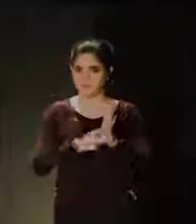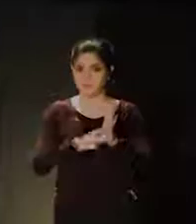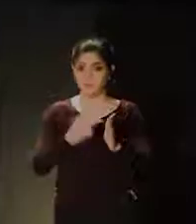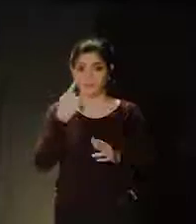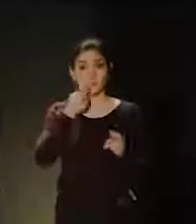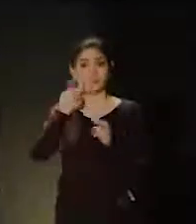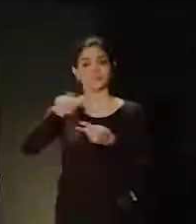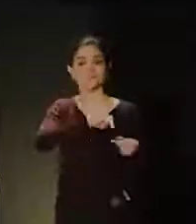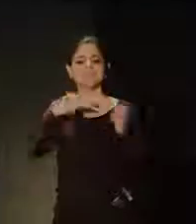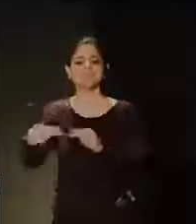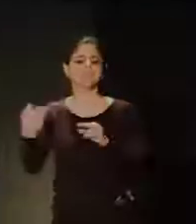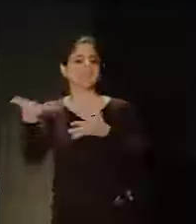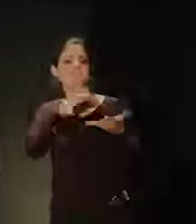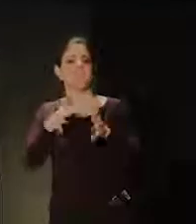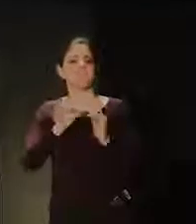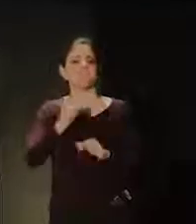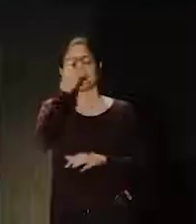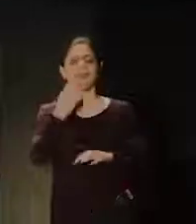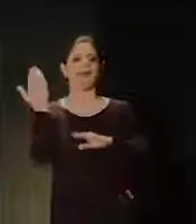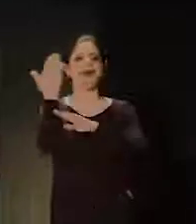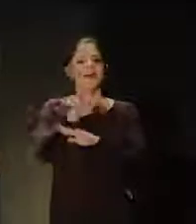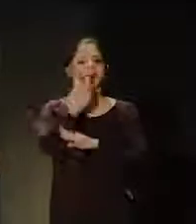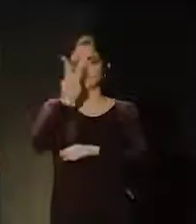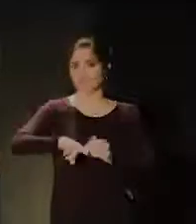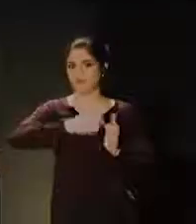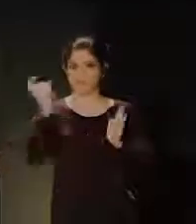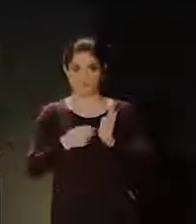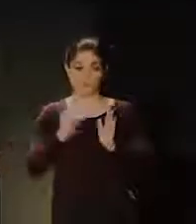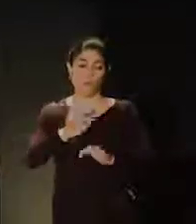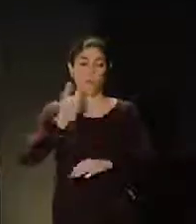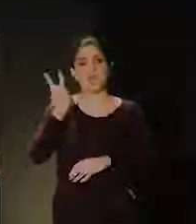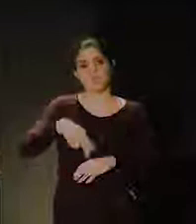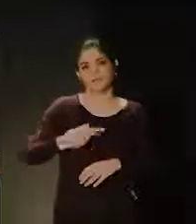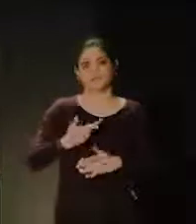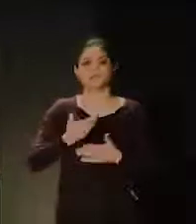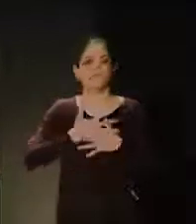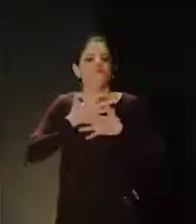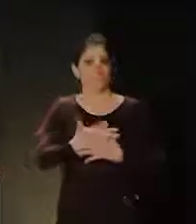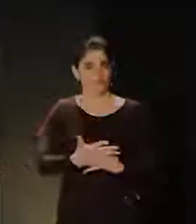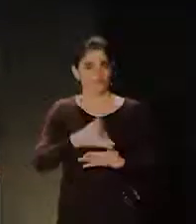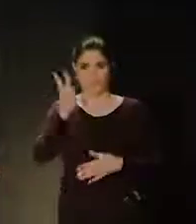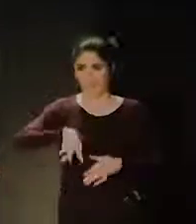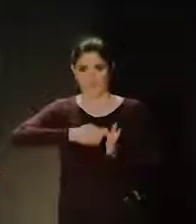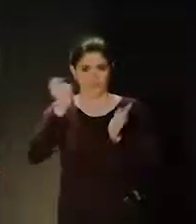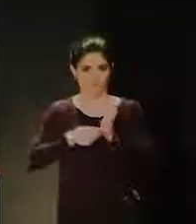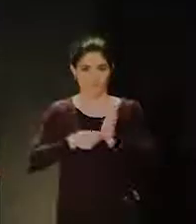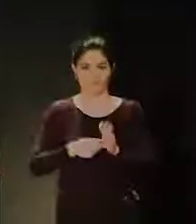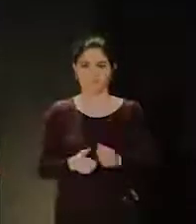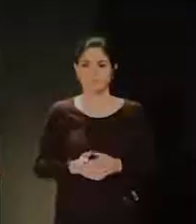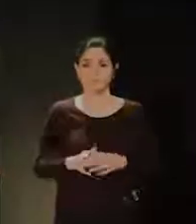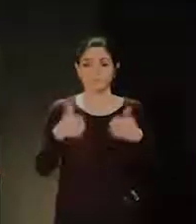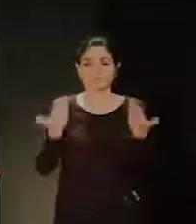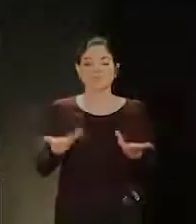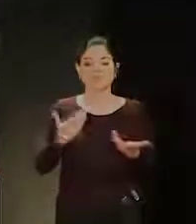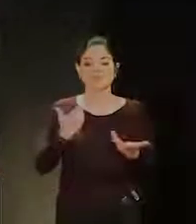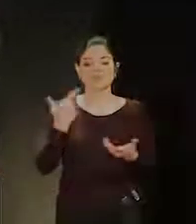como veis se traduce más o menos como la actitud lo es todo o es la voluntad lo es todo. Entonces,